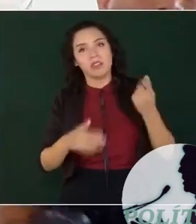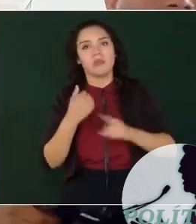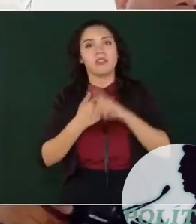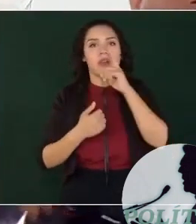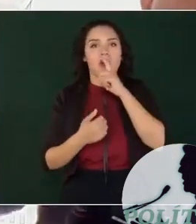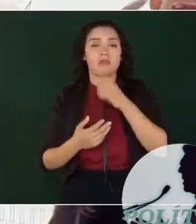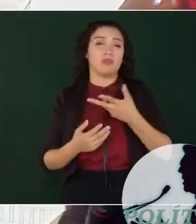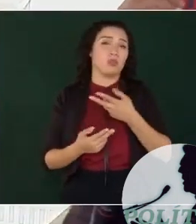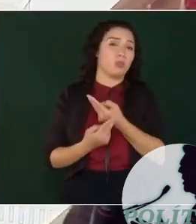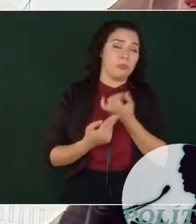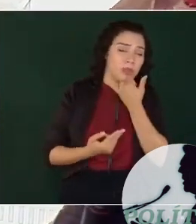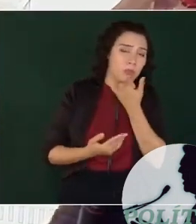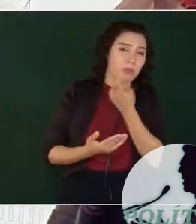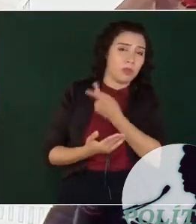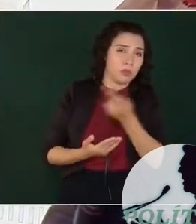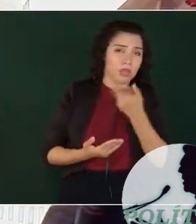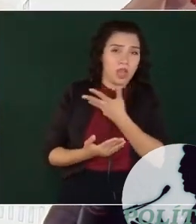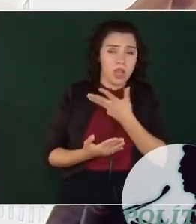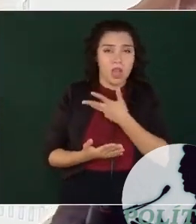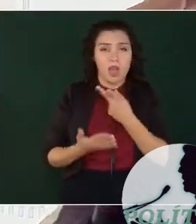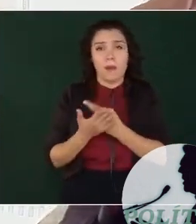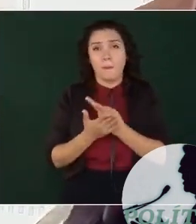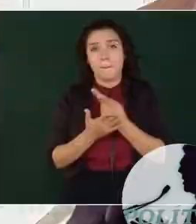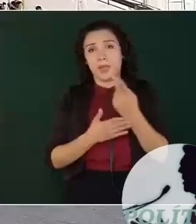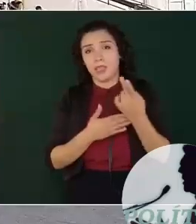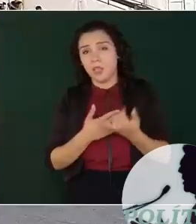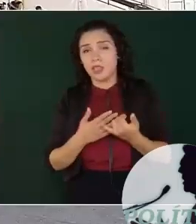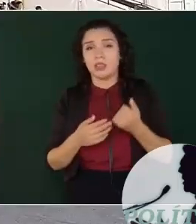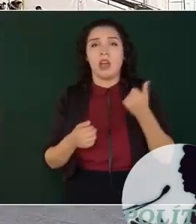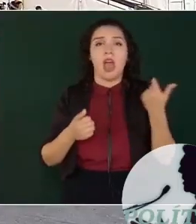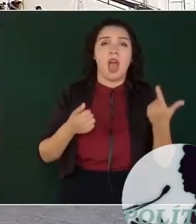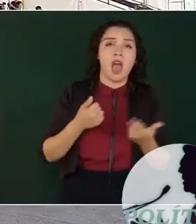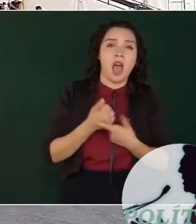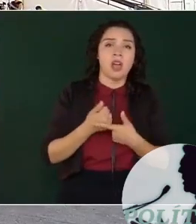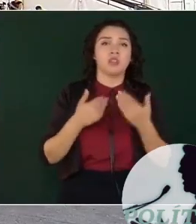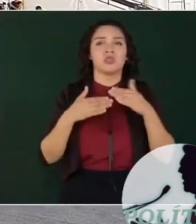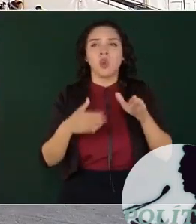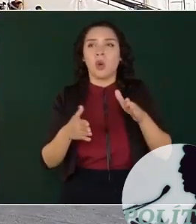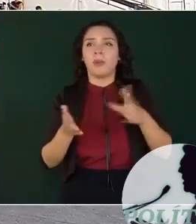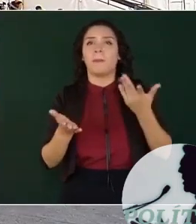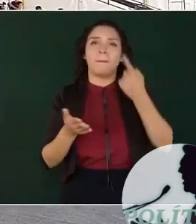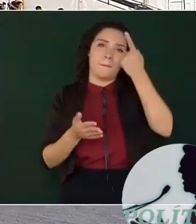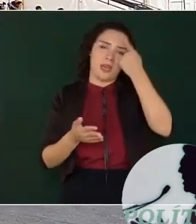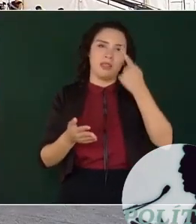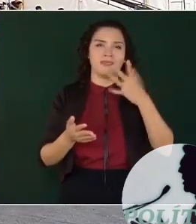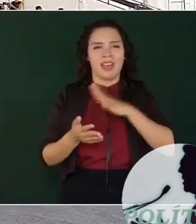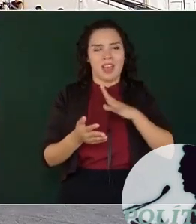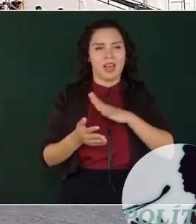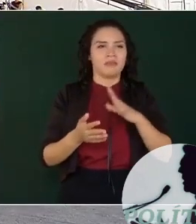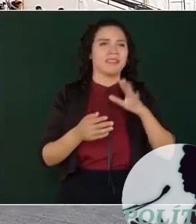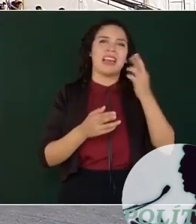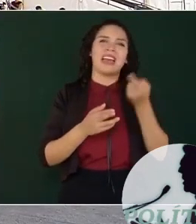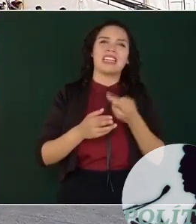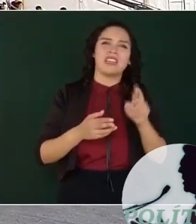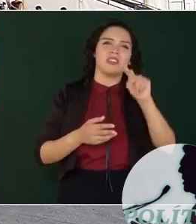algún proyecto en particular para el sistema lagunario del río Temesí que abastece la zona norte de Veracruz, que abastece el sur